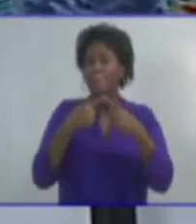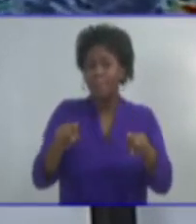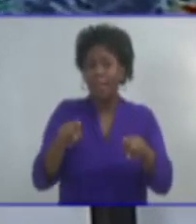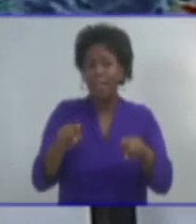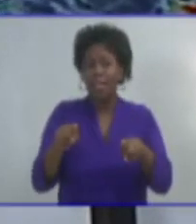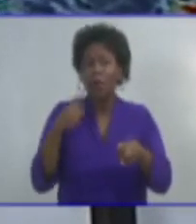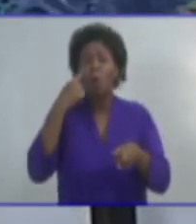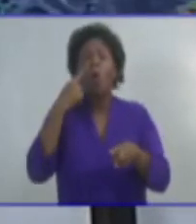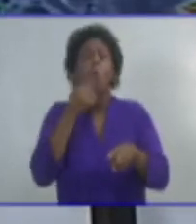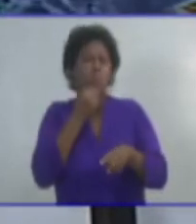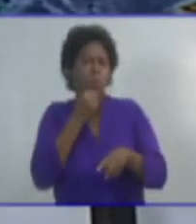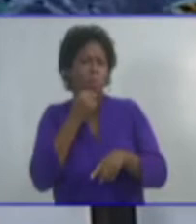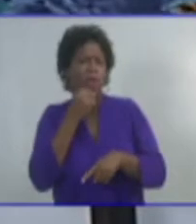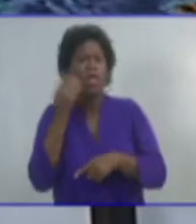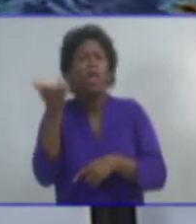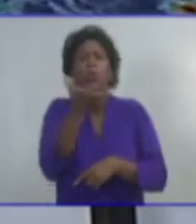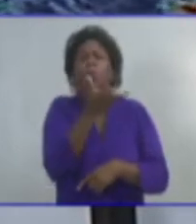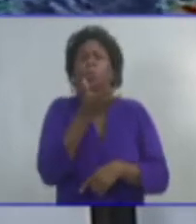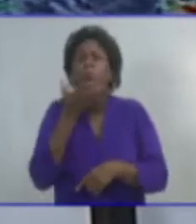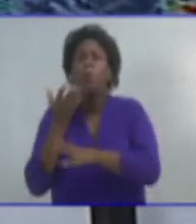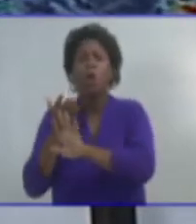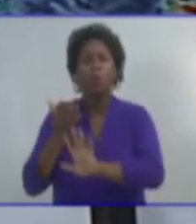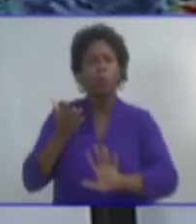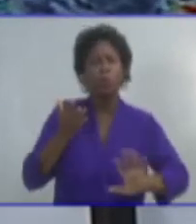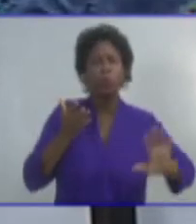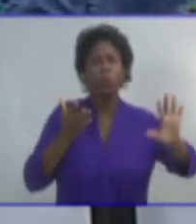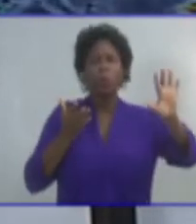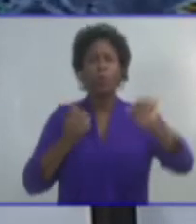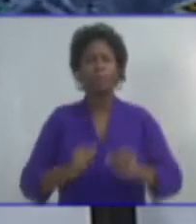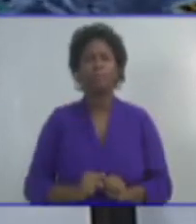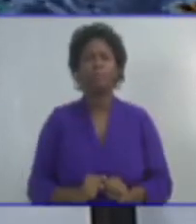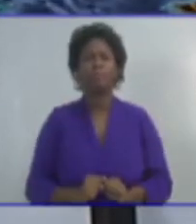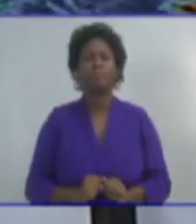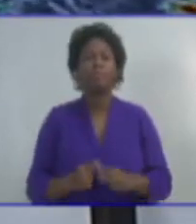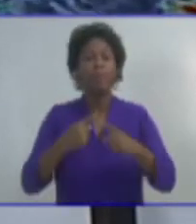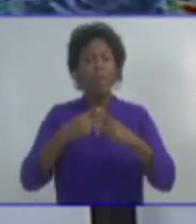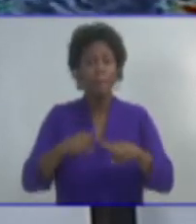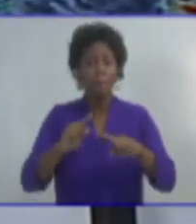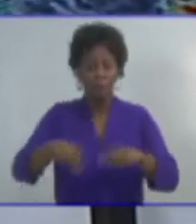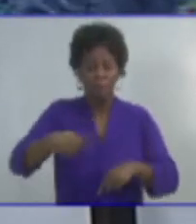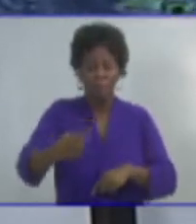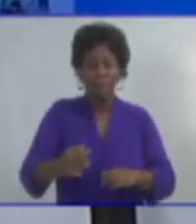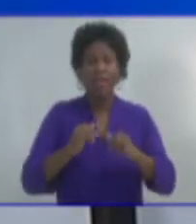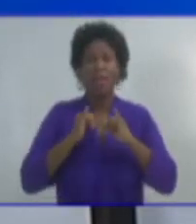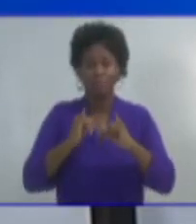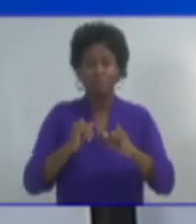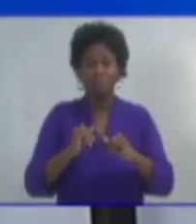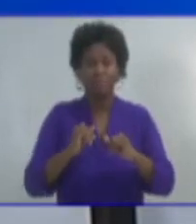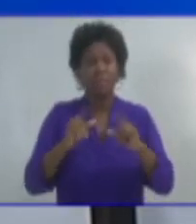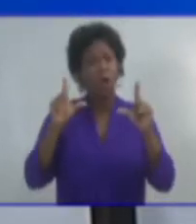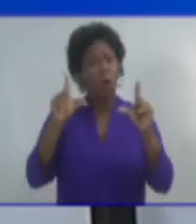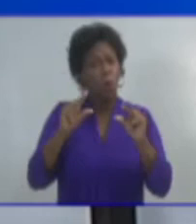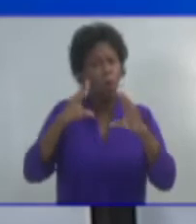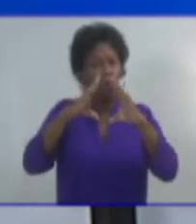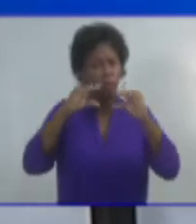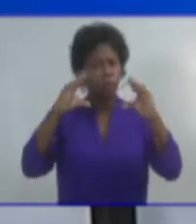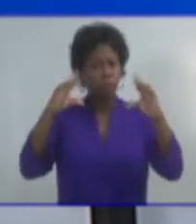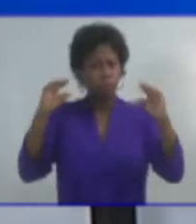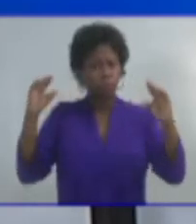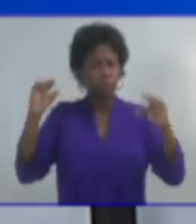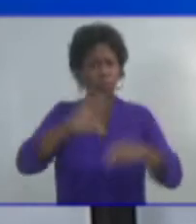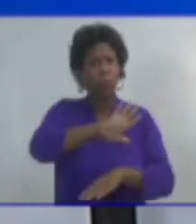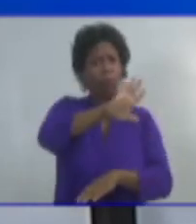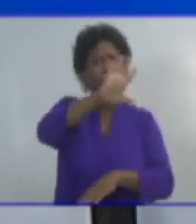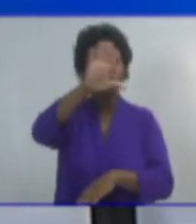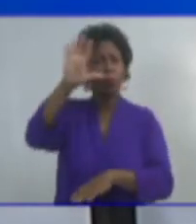mucho más de nuestro territorio. Bajo estas condiciones se pronostica una mañana con poca nubosidad, solo cielos